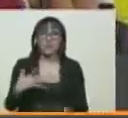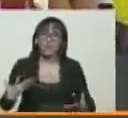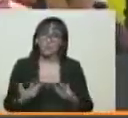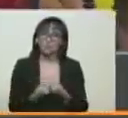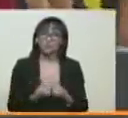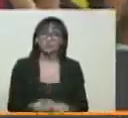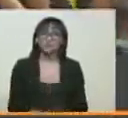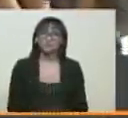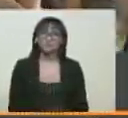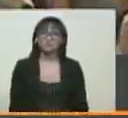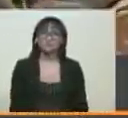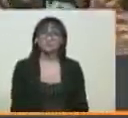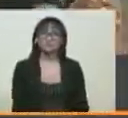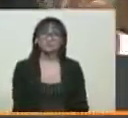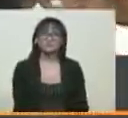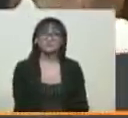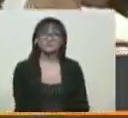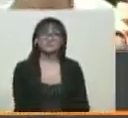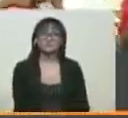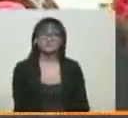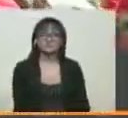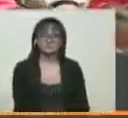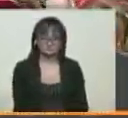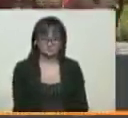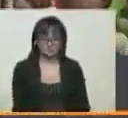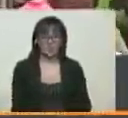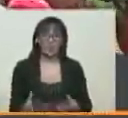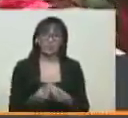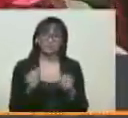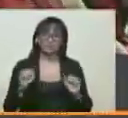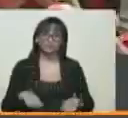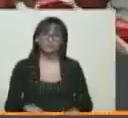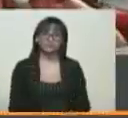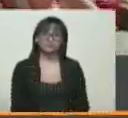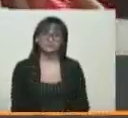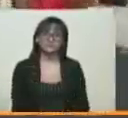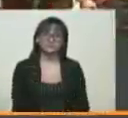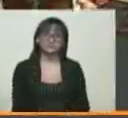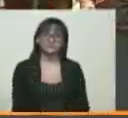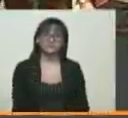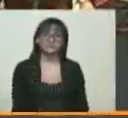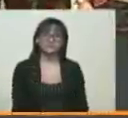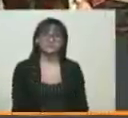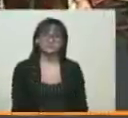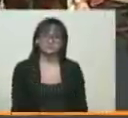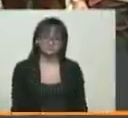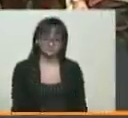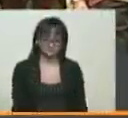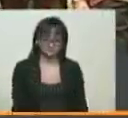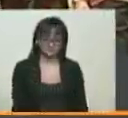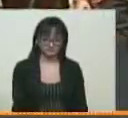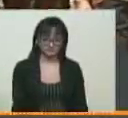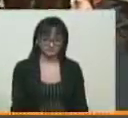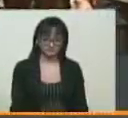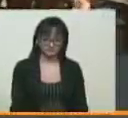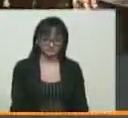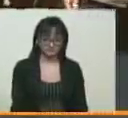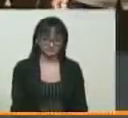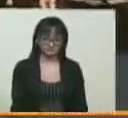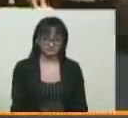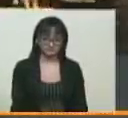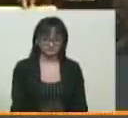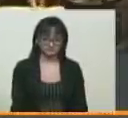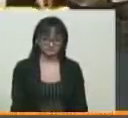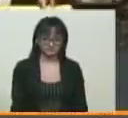juntos. Solo juntos es posible. Solo juntos es posible.